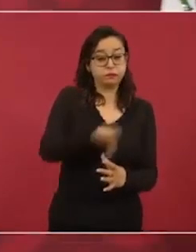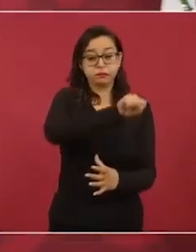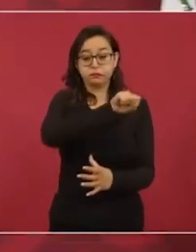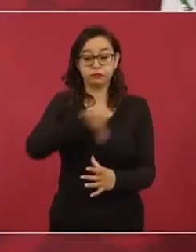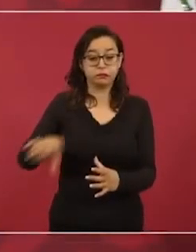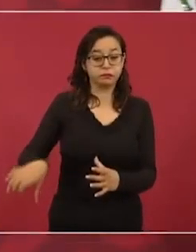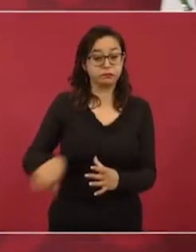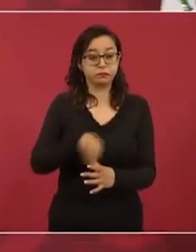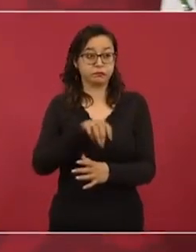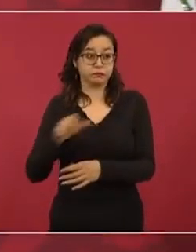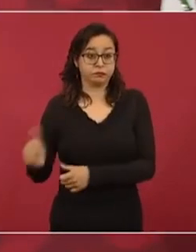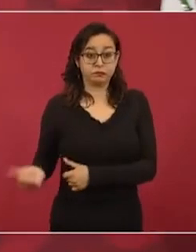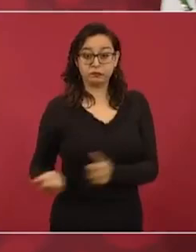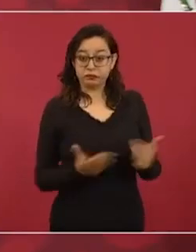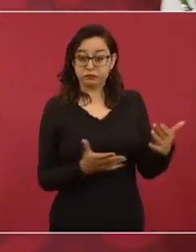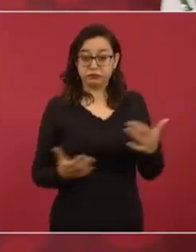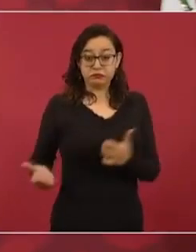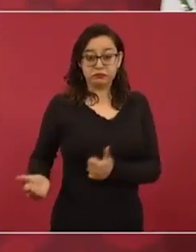en